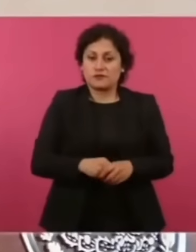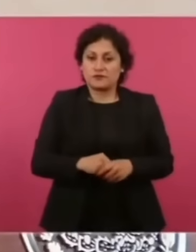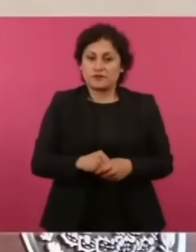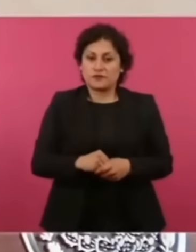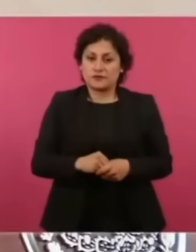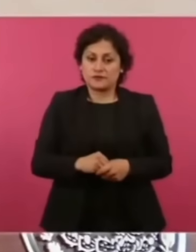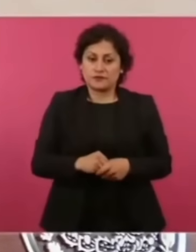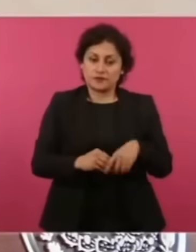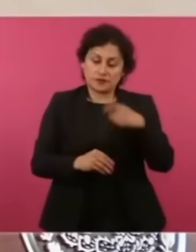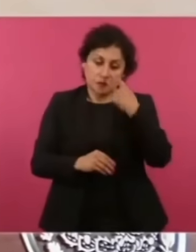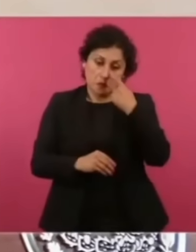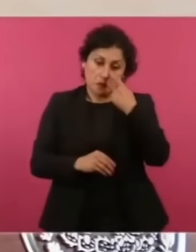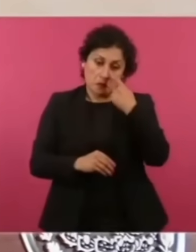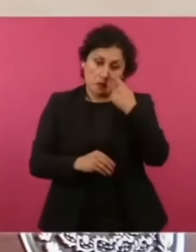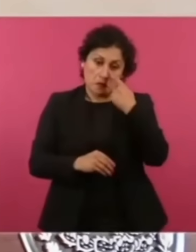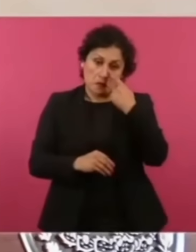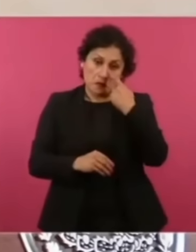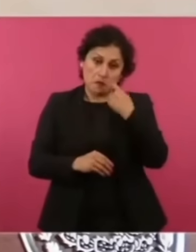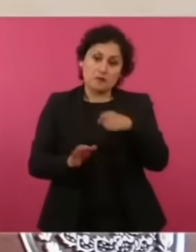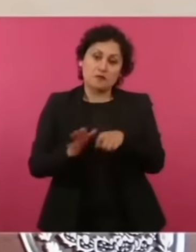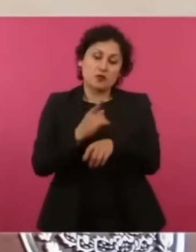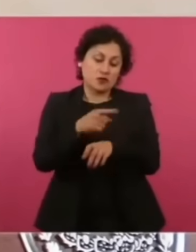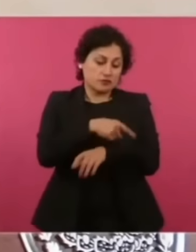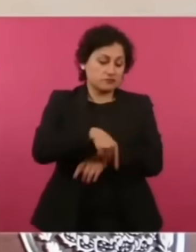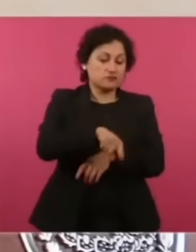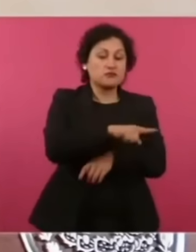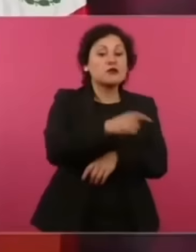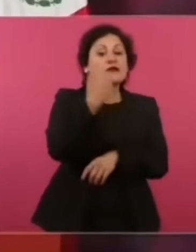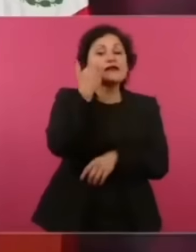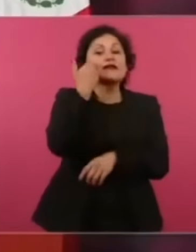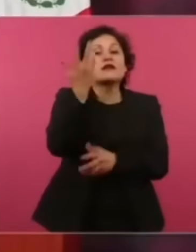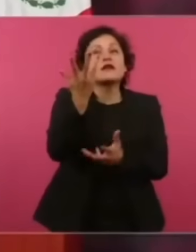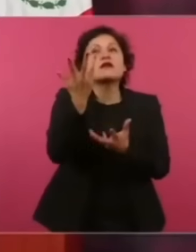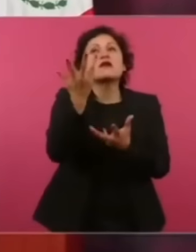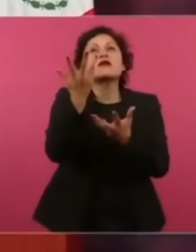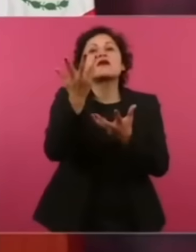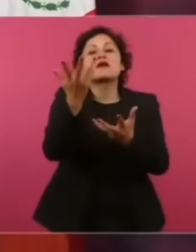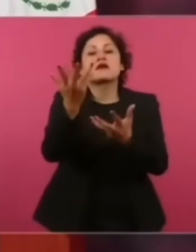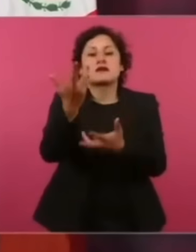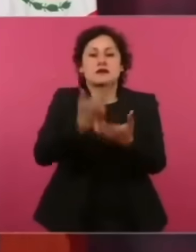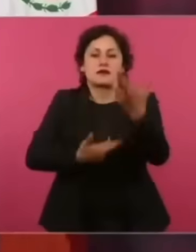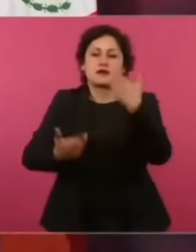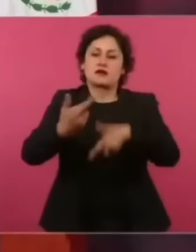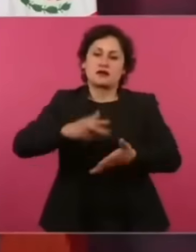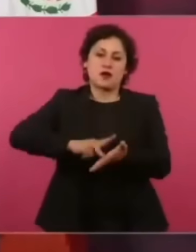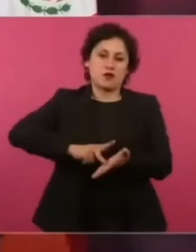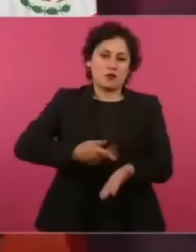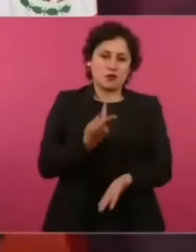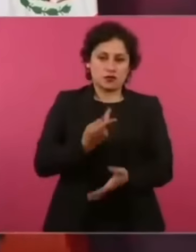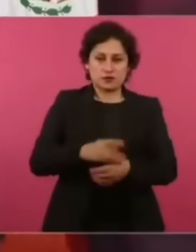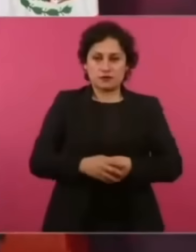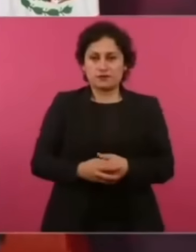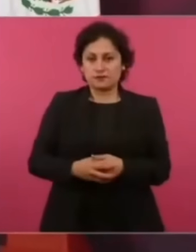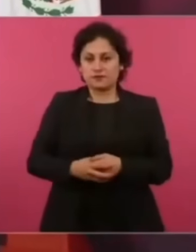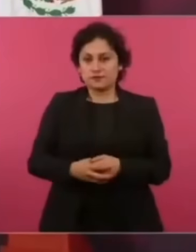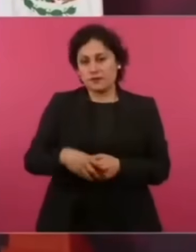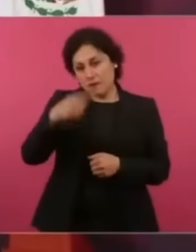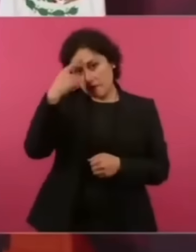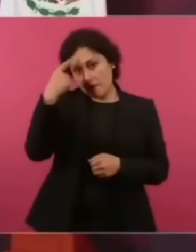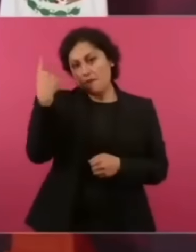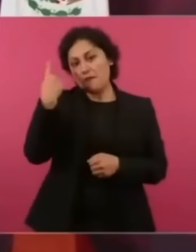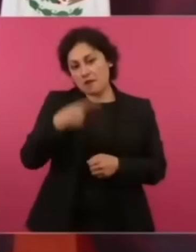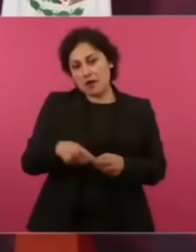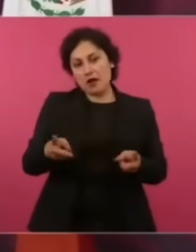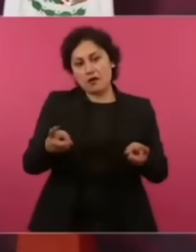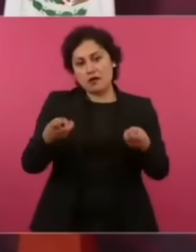que añoran, desean regresar por sus fueros para seguir